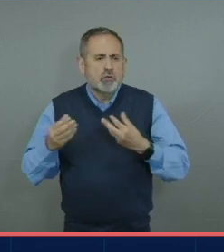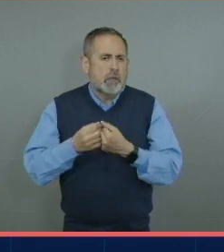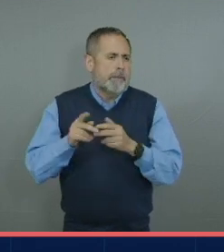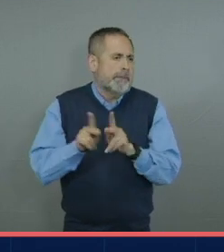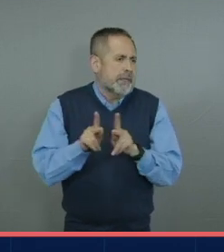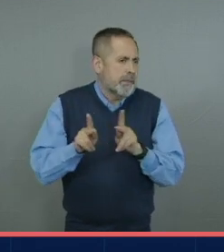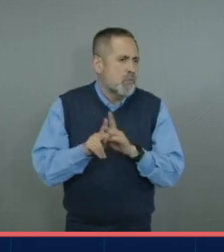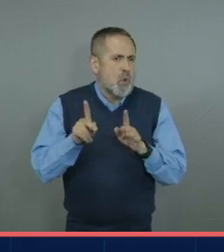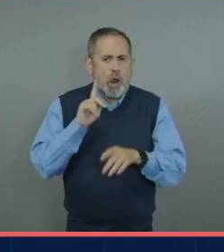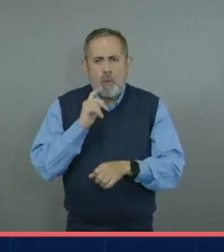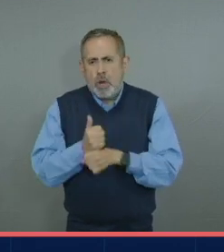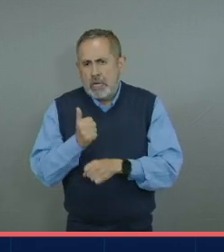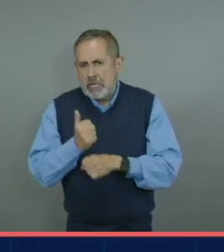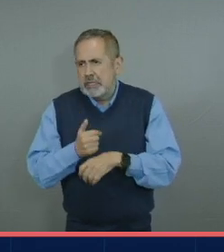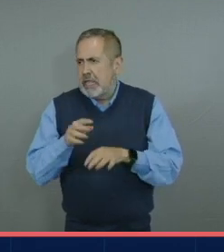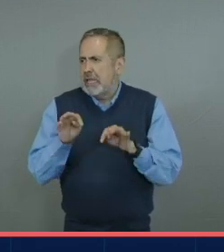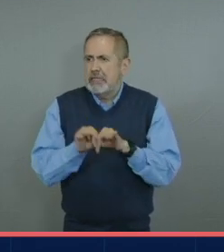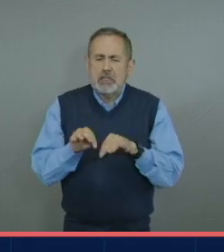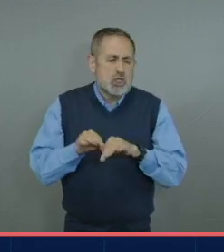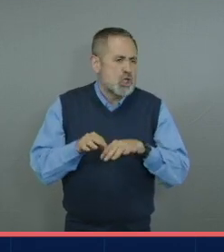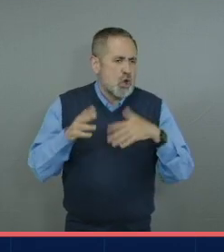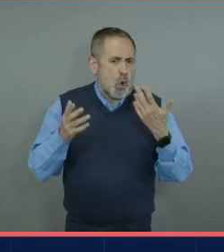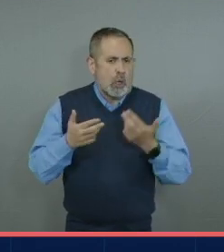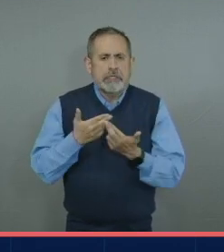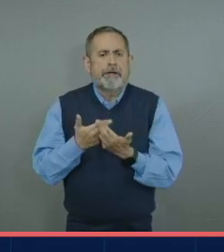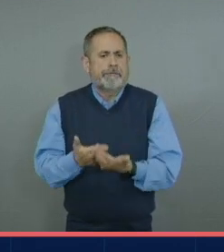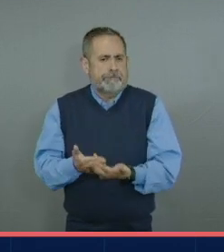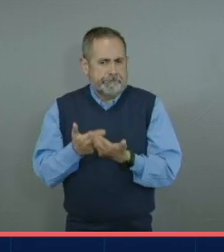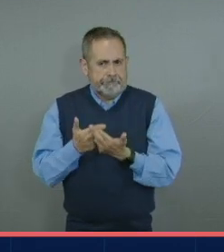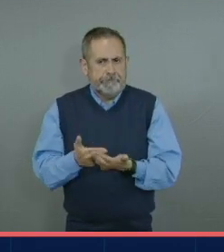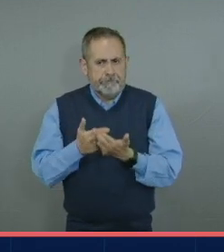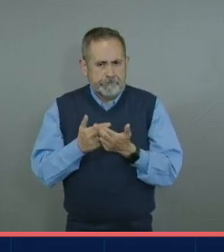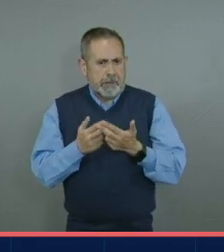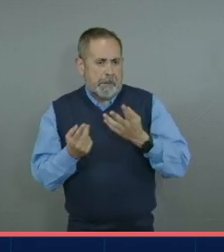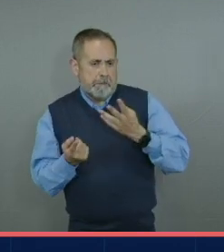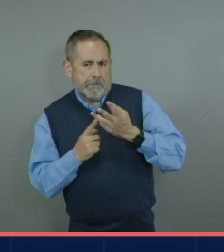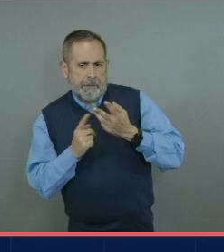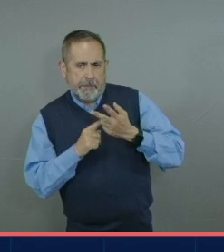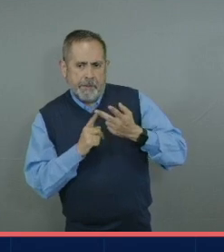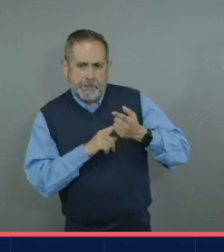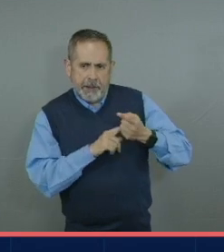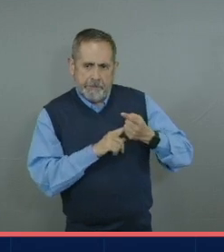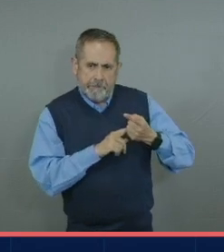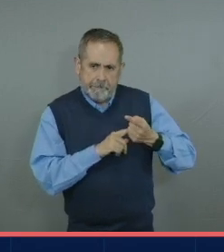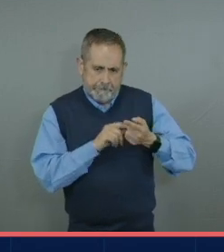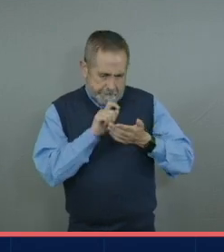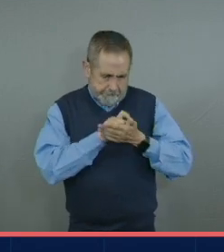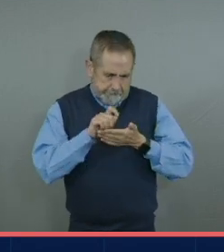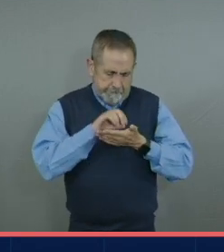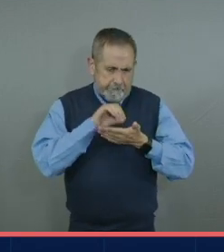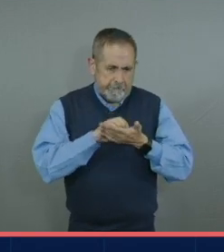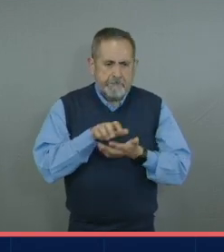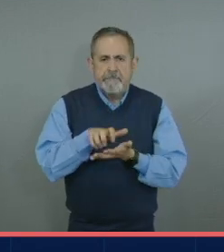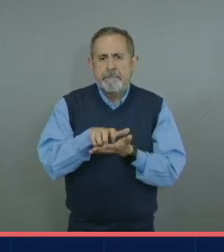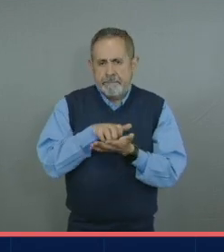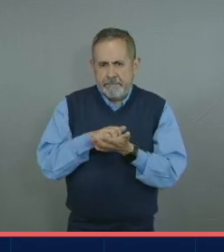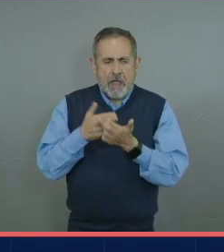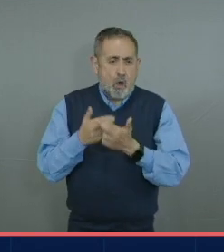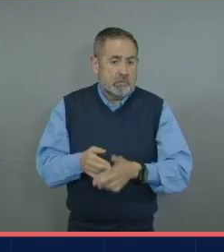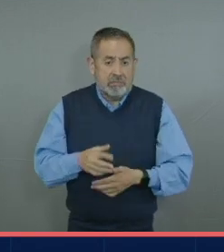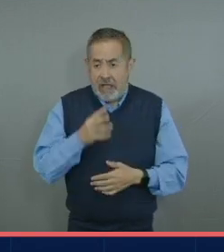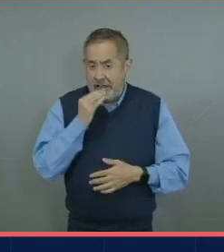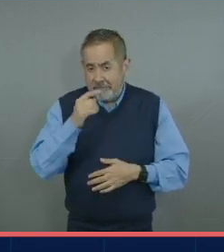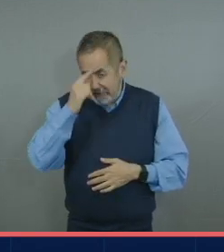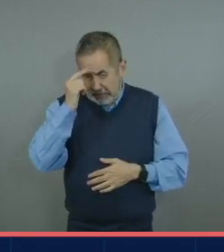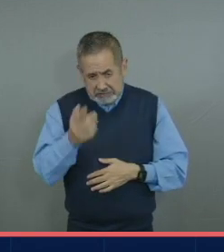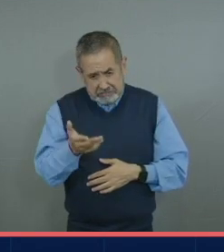prima, a tu abuelita, a tu tío, les rinda mucho más. Este es un tip bien bonito y bien sencillo de seguir,